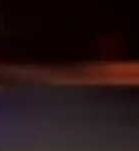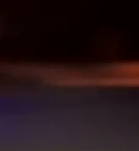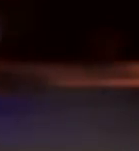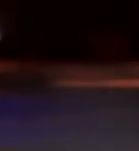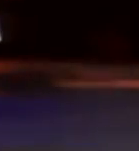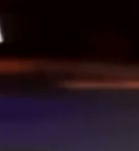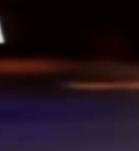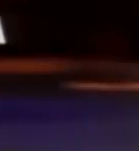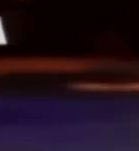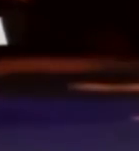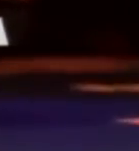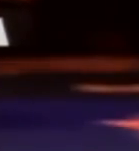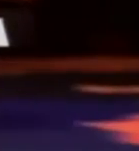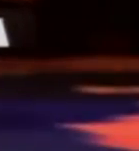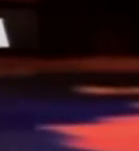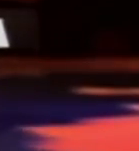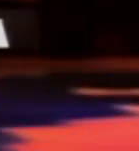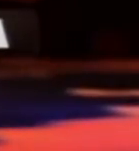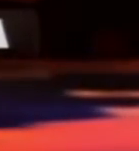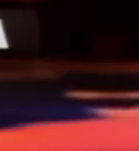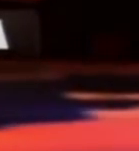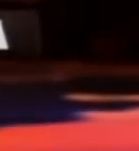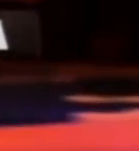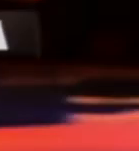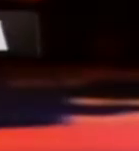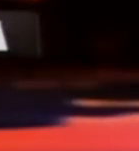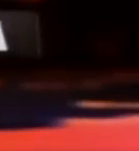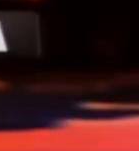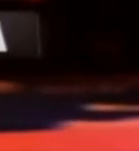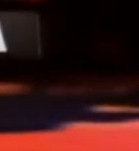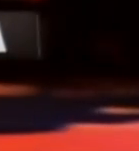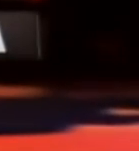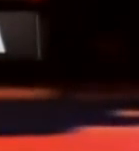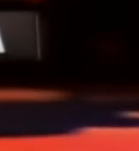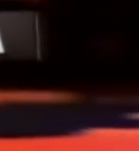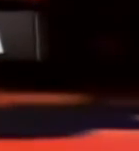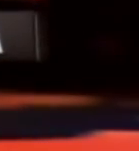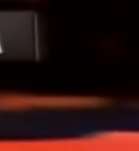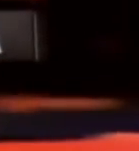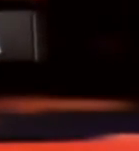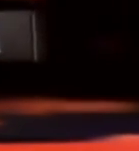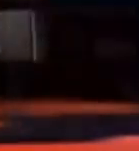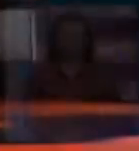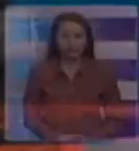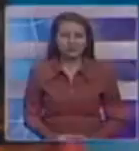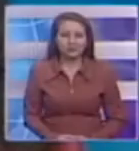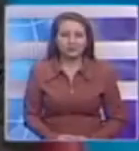Telerama Noticias presenta su segmento Entrevista.